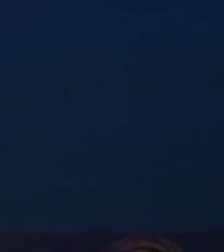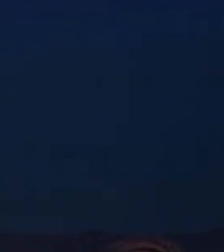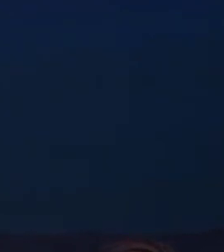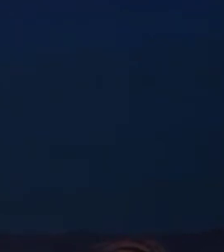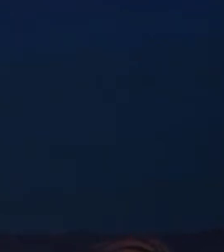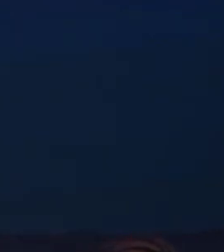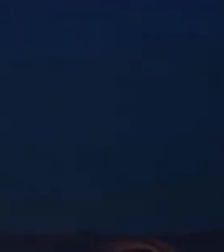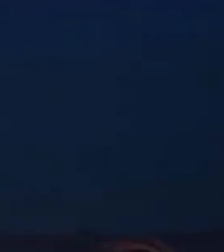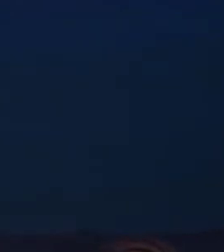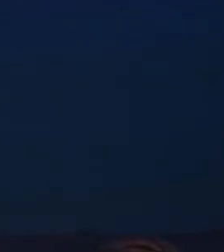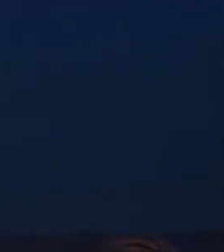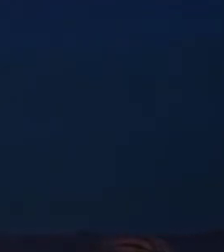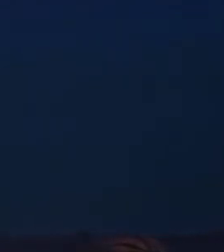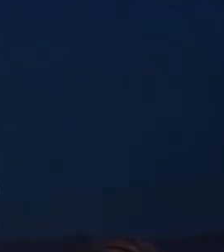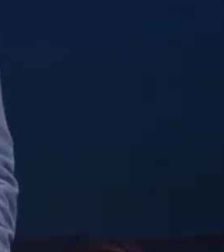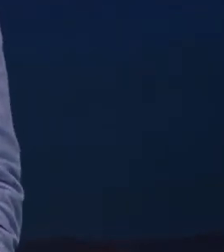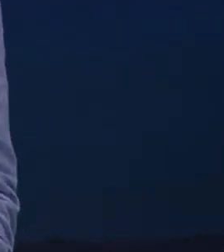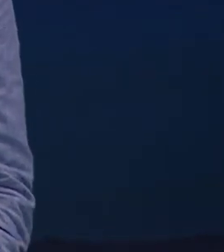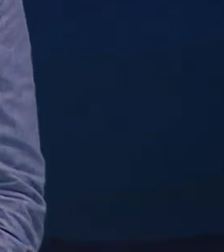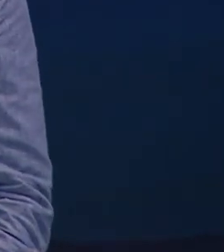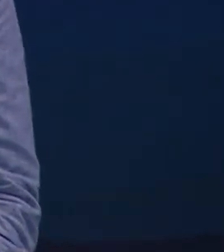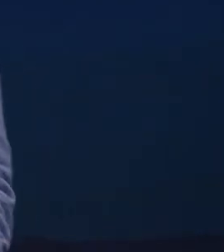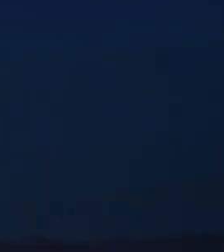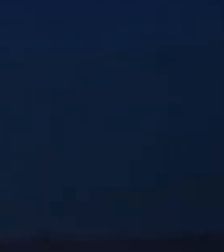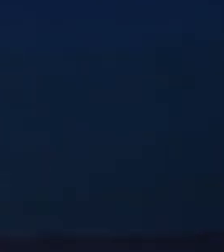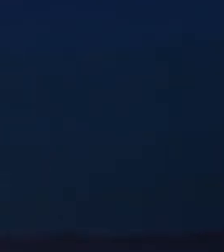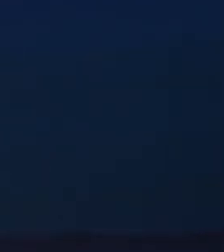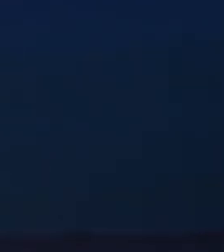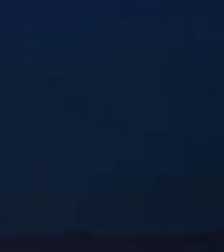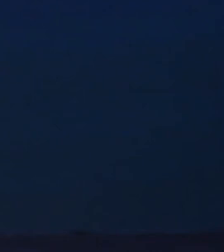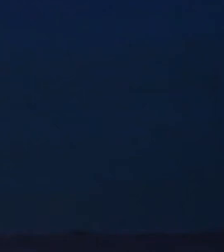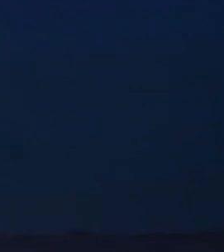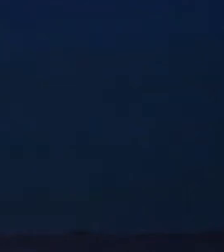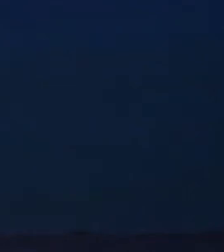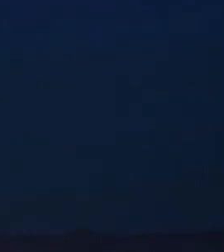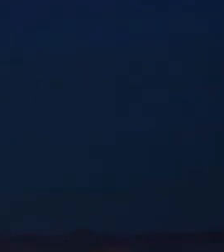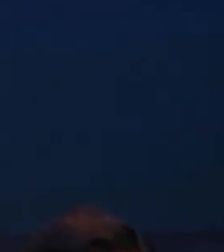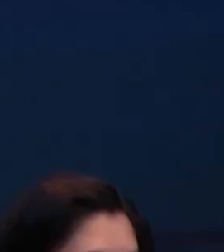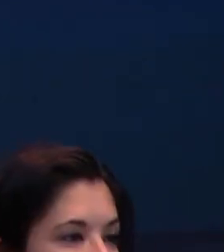latinoamericanista, que está con las mismas luchas que hoy defendemos aquí.